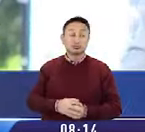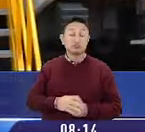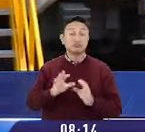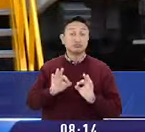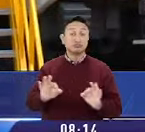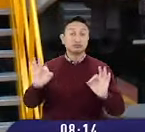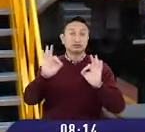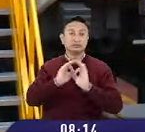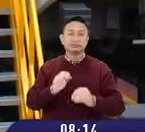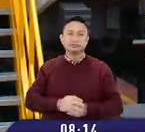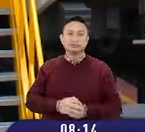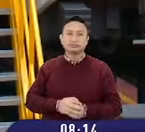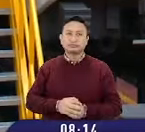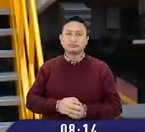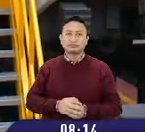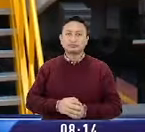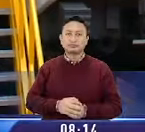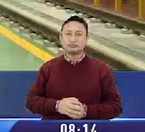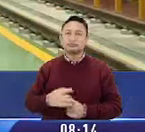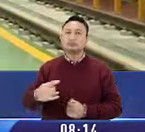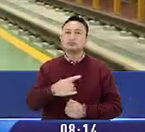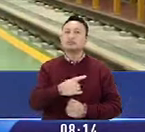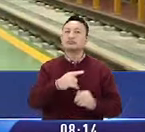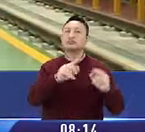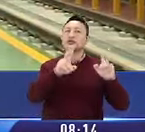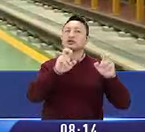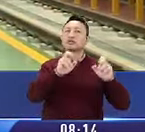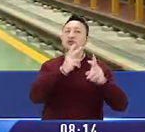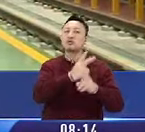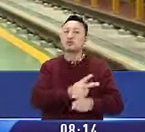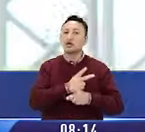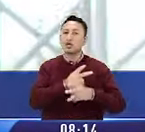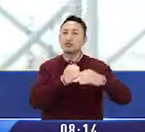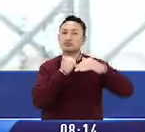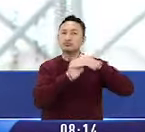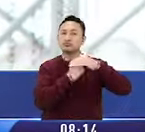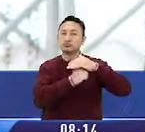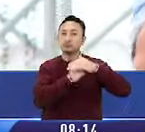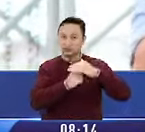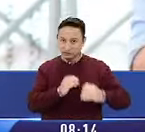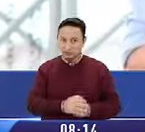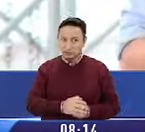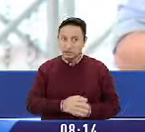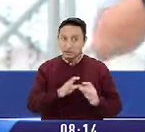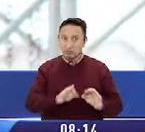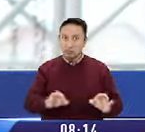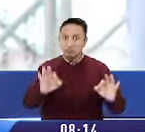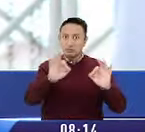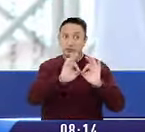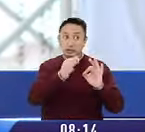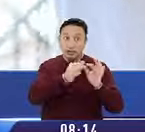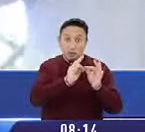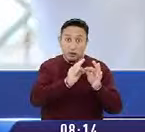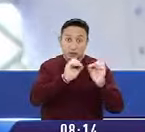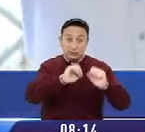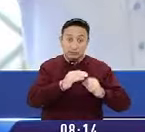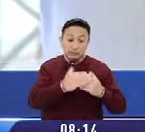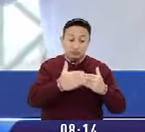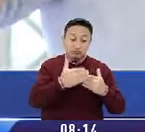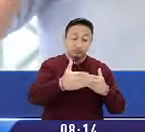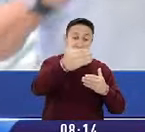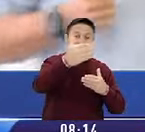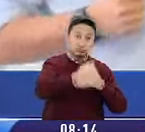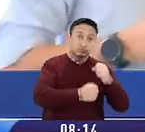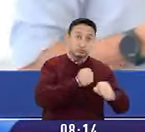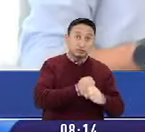importante. A propósito de ello, tocó el polémico tema sobre el mantenimiento de los trenes. Importantísimo tener el mantenimiento a largo plazo, es